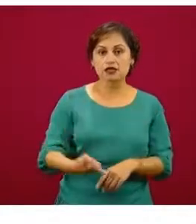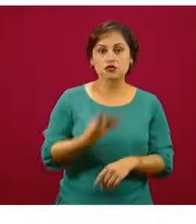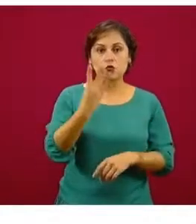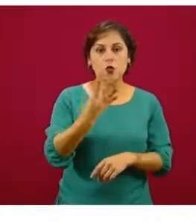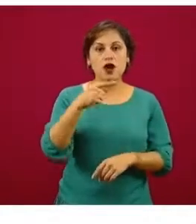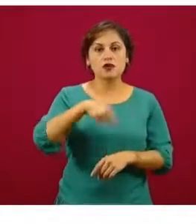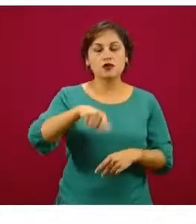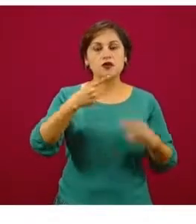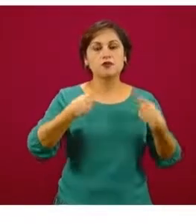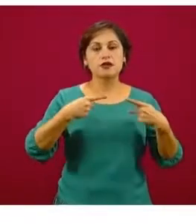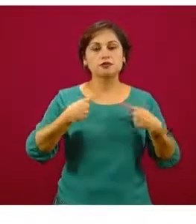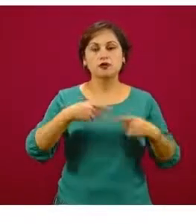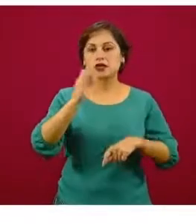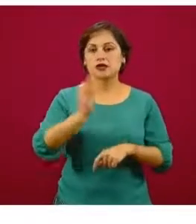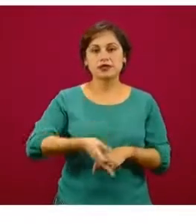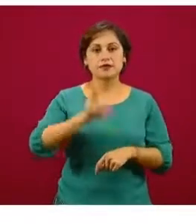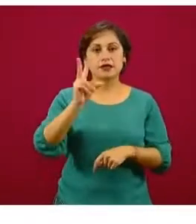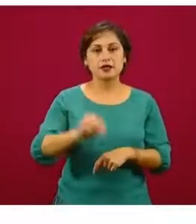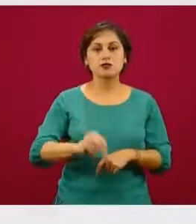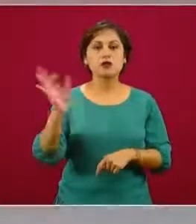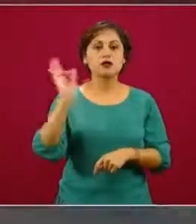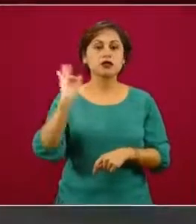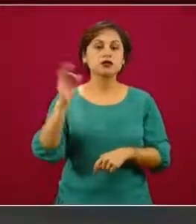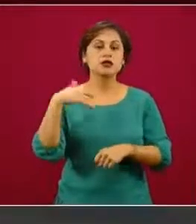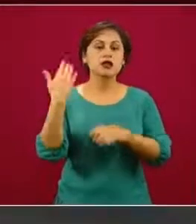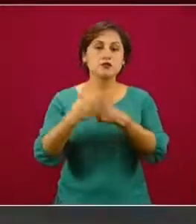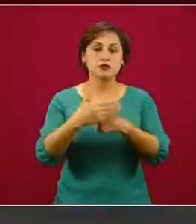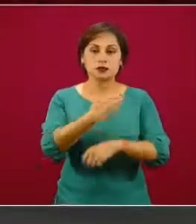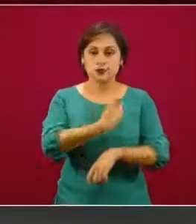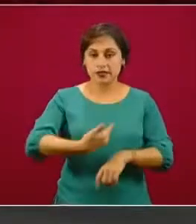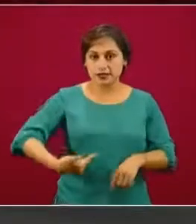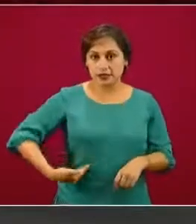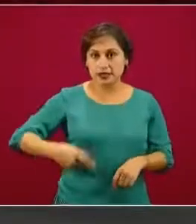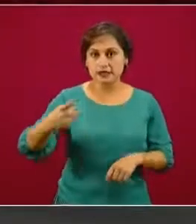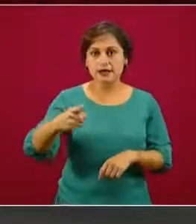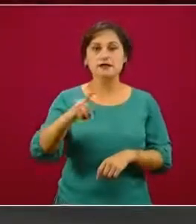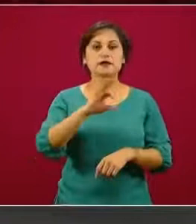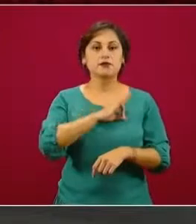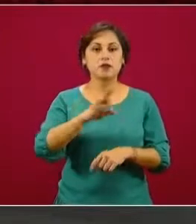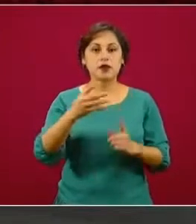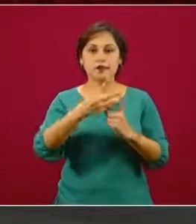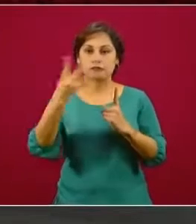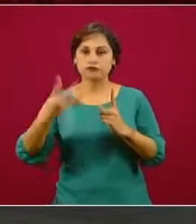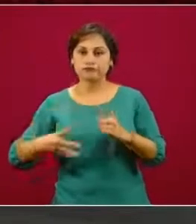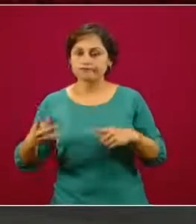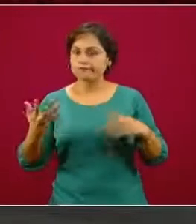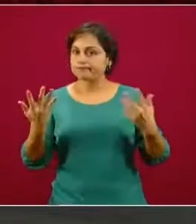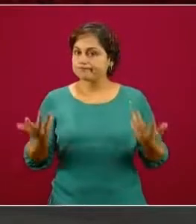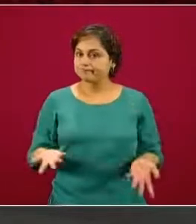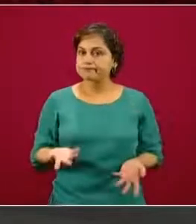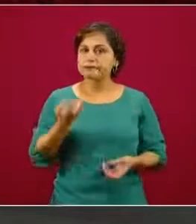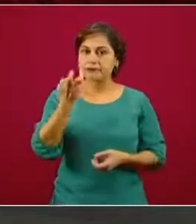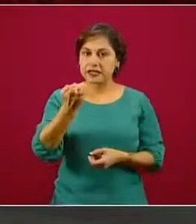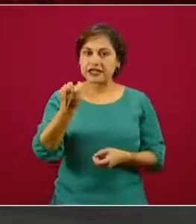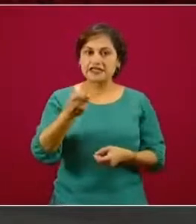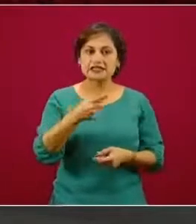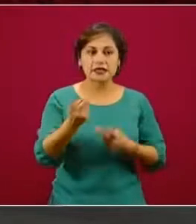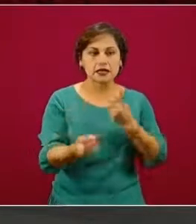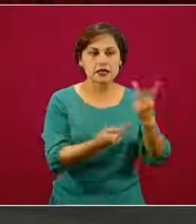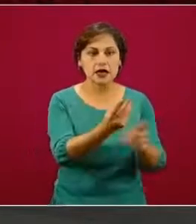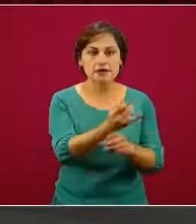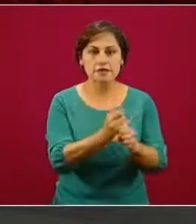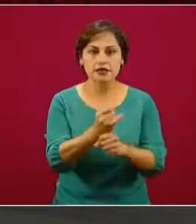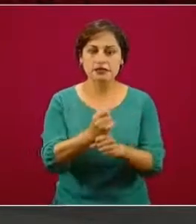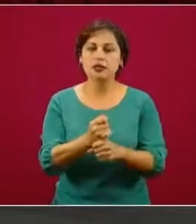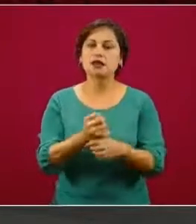lesbiana fuera electa para la presidencia de la República. Estos son 3 datos, digamos, de las percepciones que existen en México con respecto a este grupo poblacional.